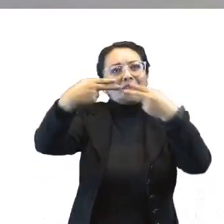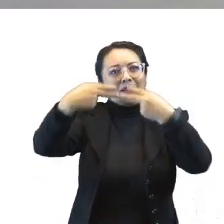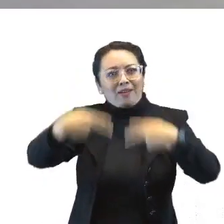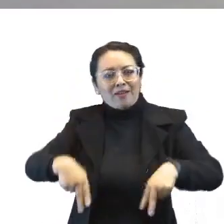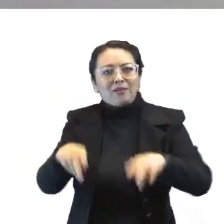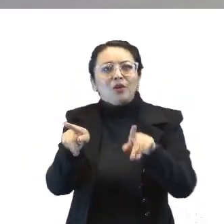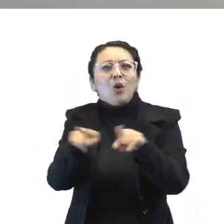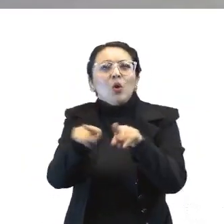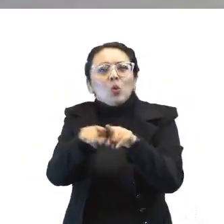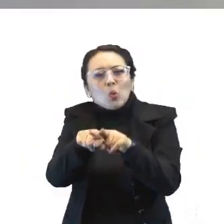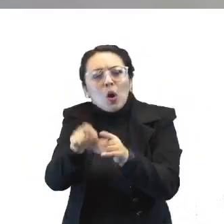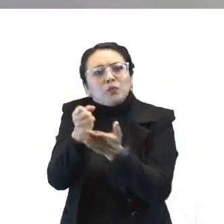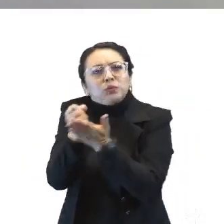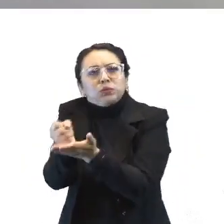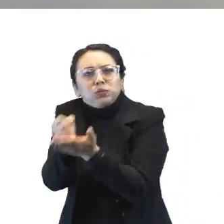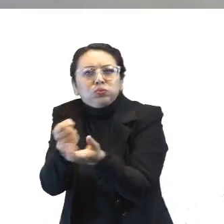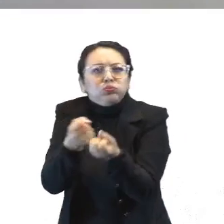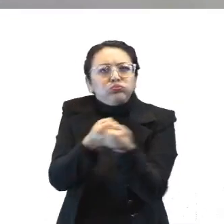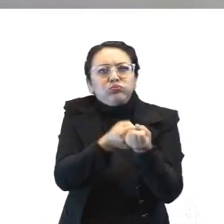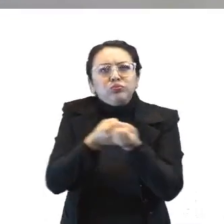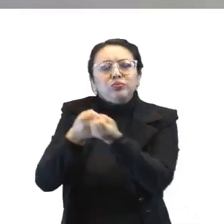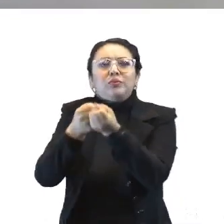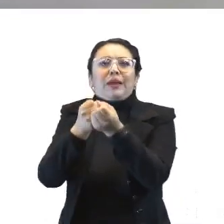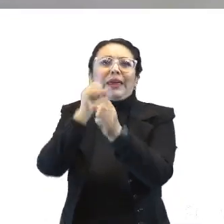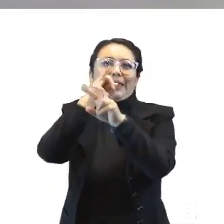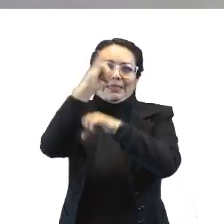Cooperación Internacional,